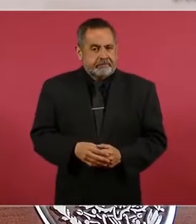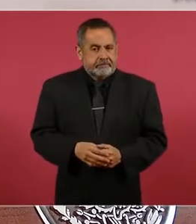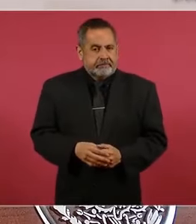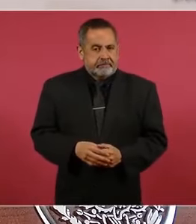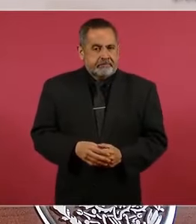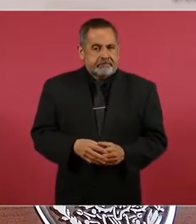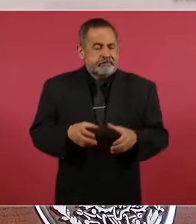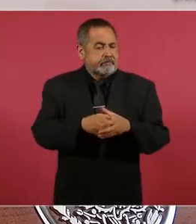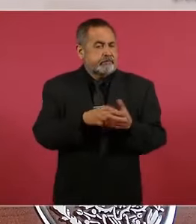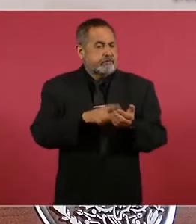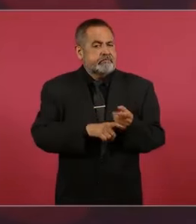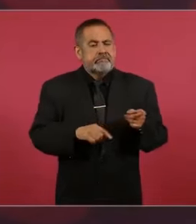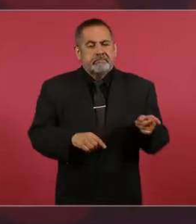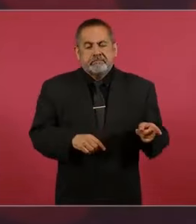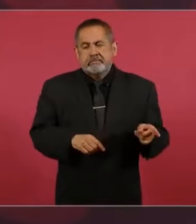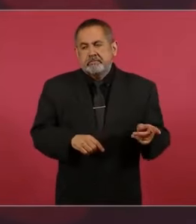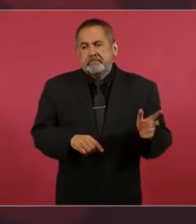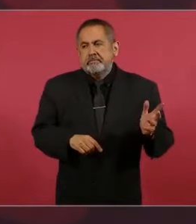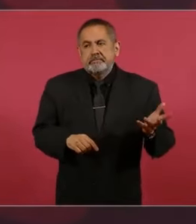bloque